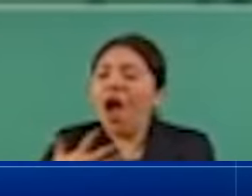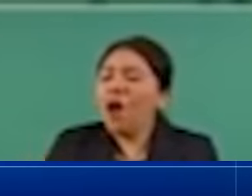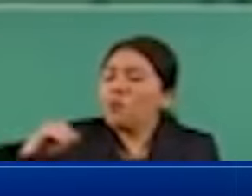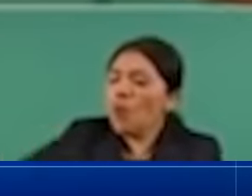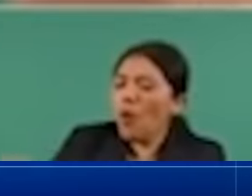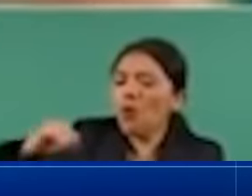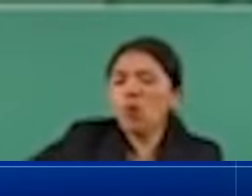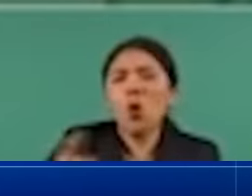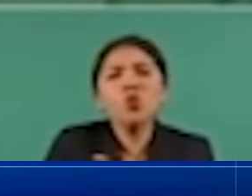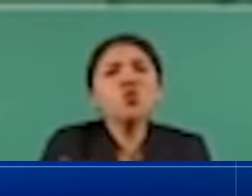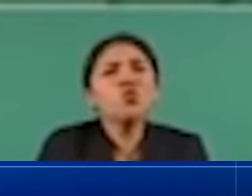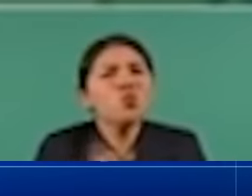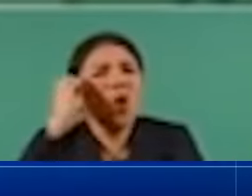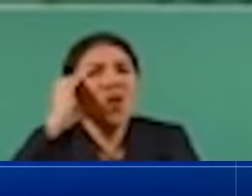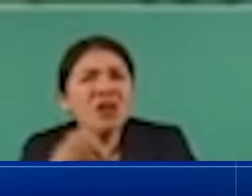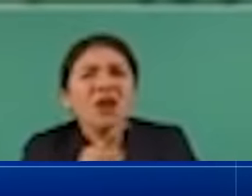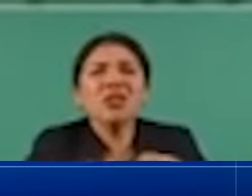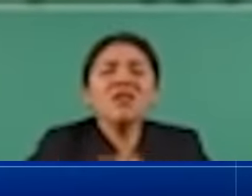estos